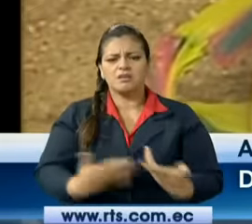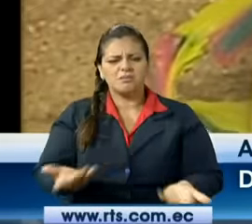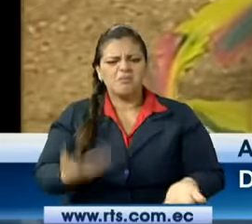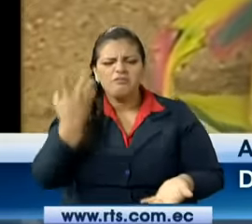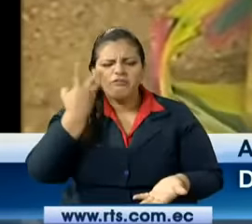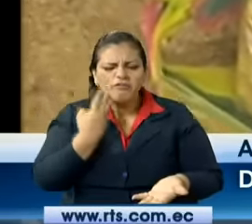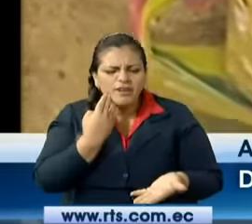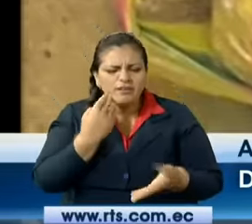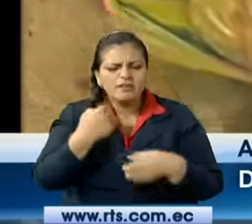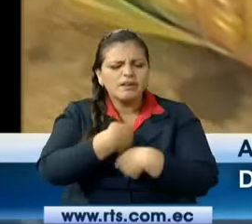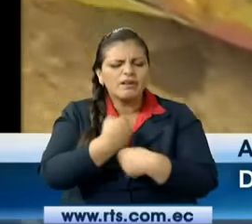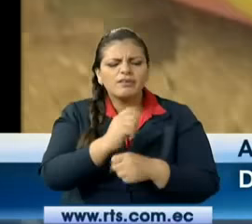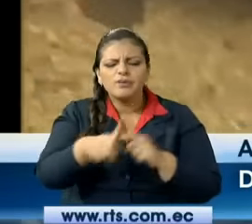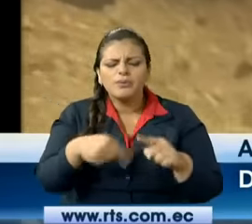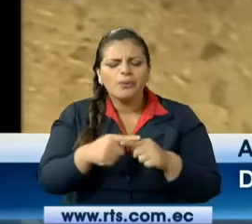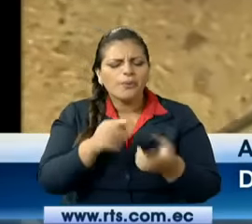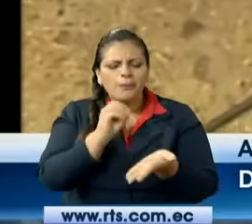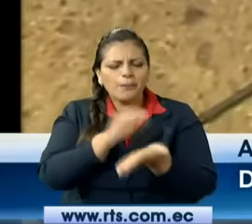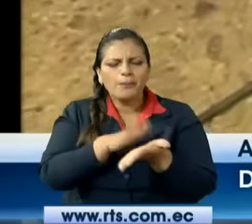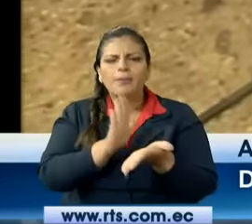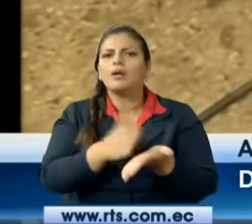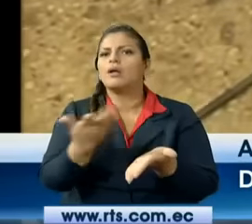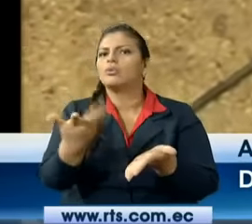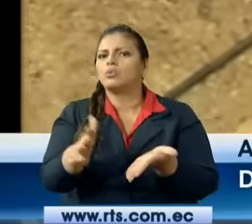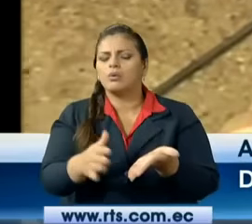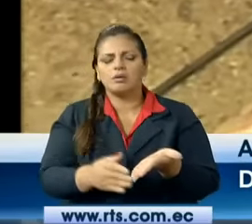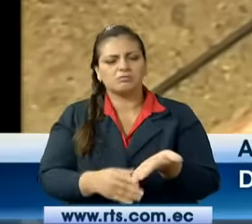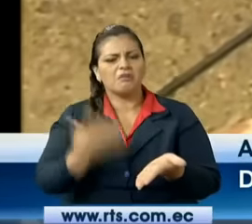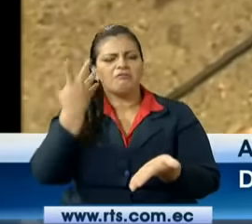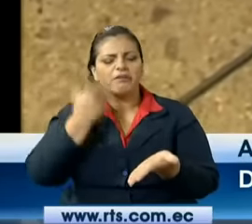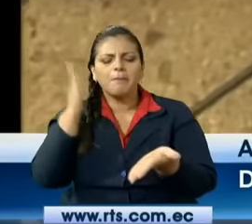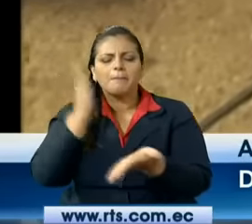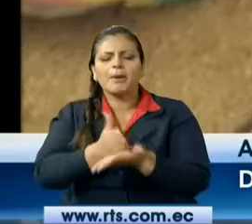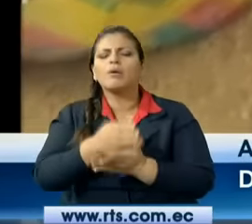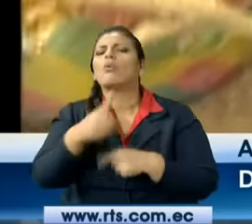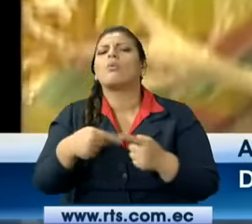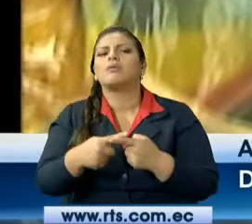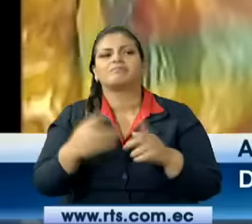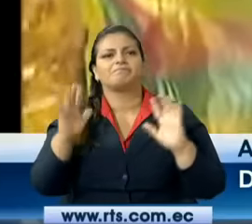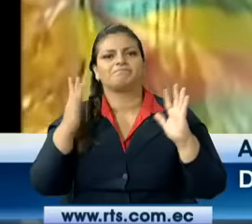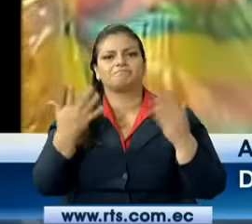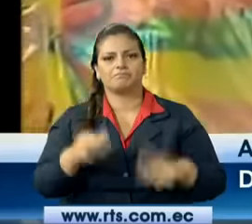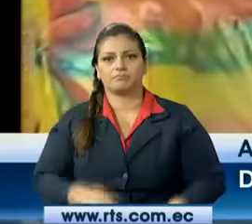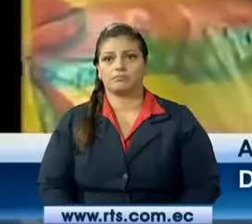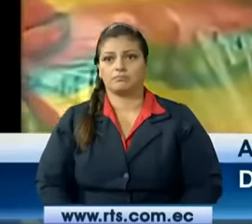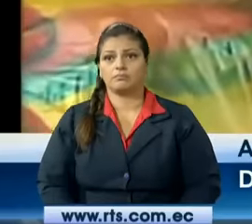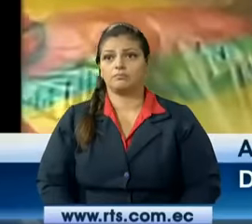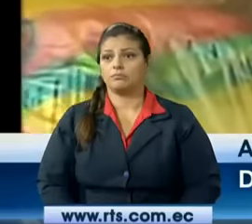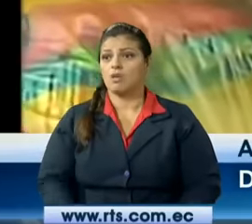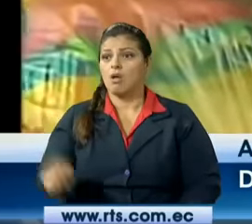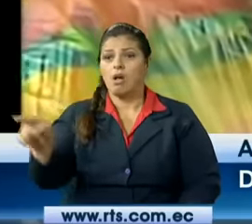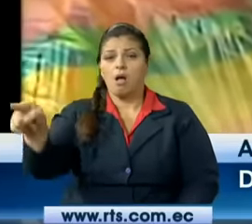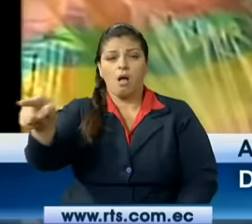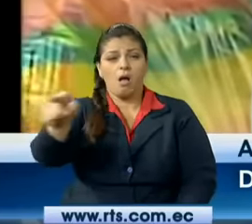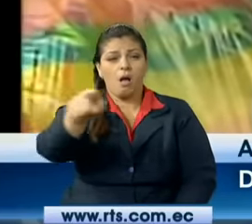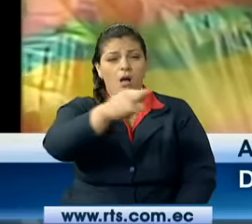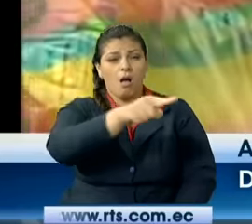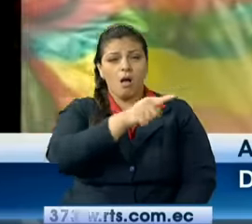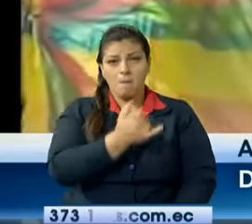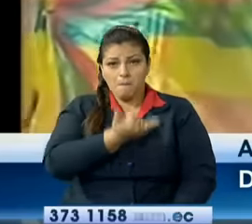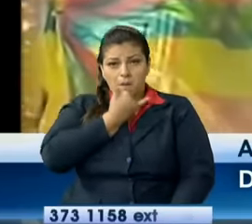desafortunadamente, no son todos, ¿ah? Tengo que aclarar que no son todos los comerciantes. Afortunadamente también hubo comerciantes conscientes